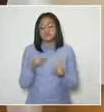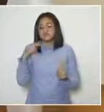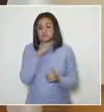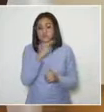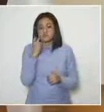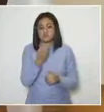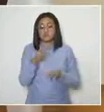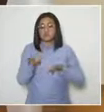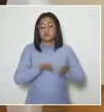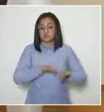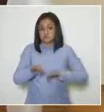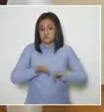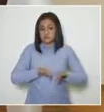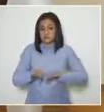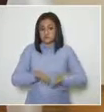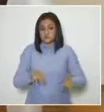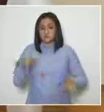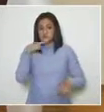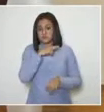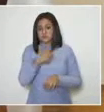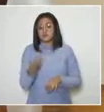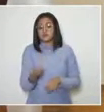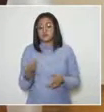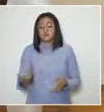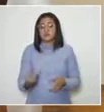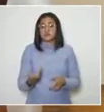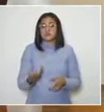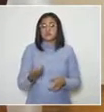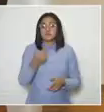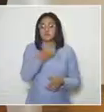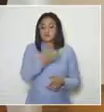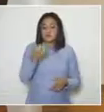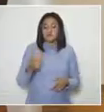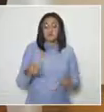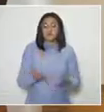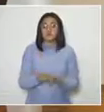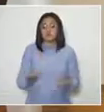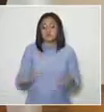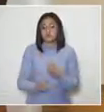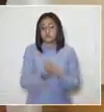en sus labores de proximidad en cada hecho delictivo